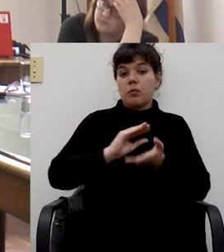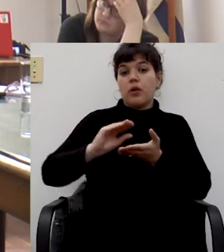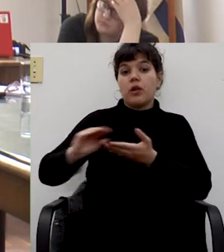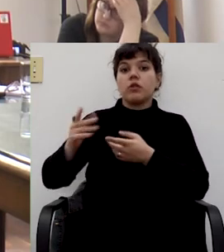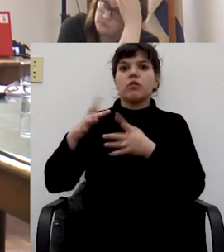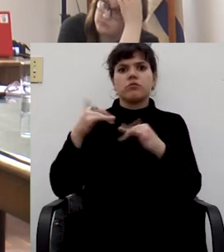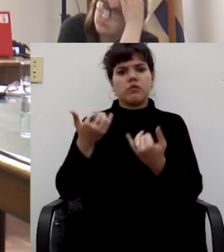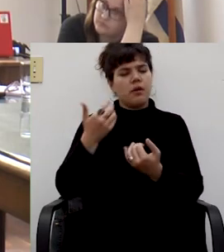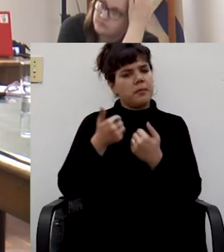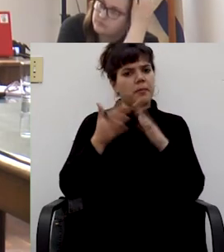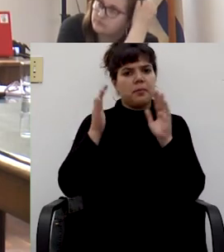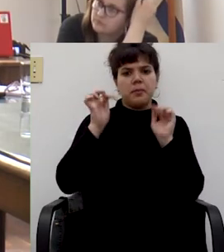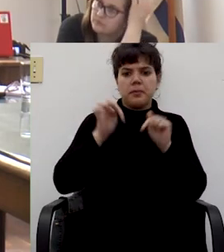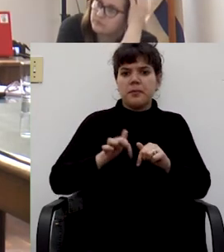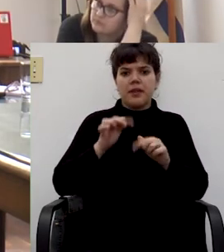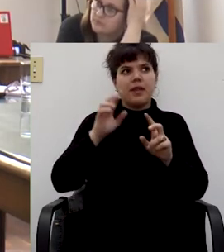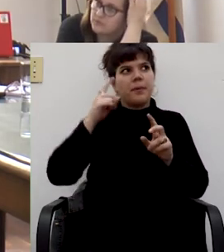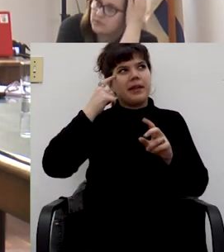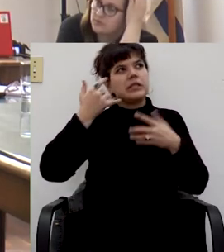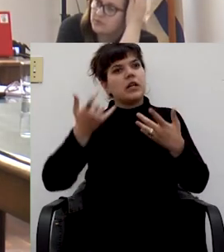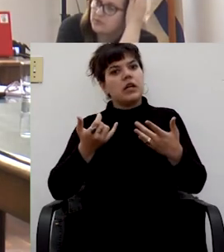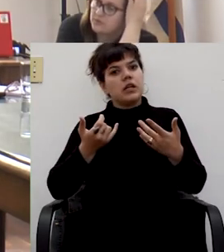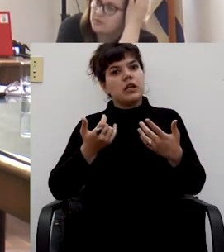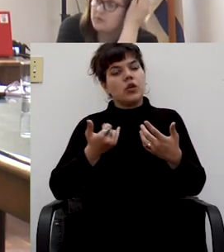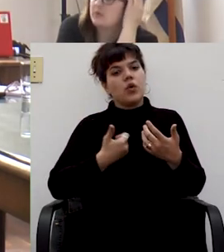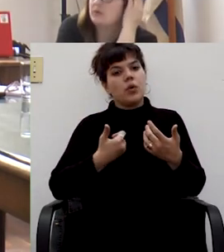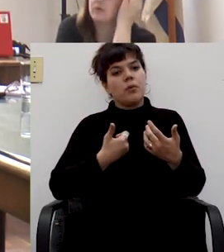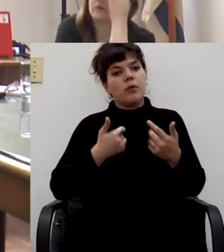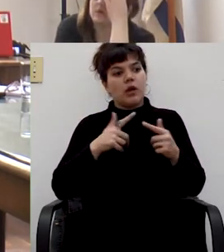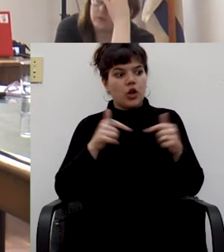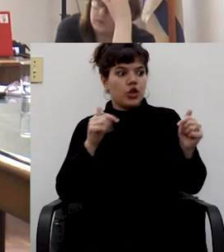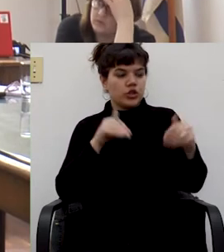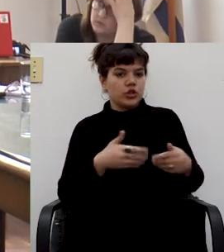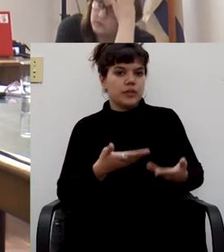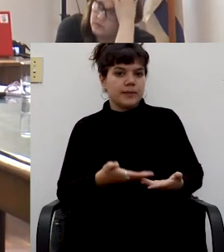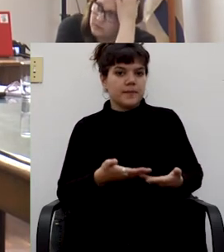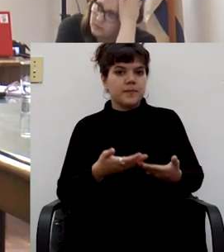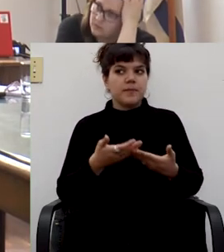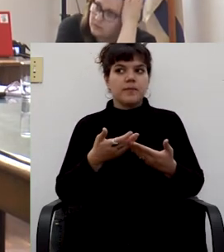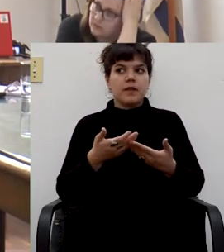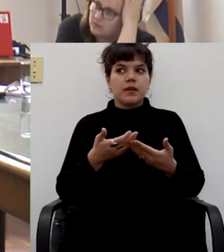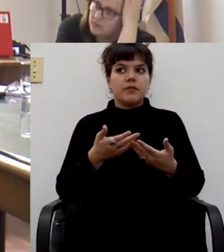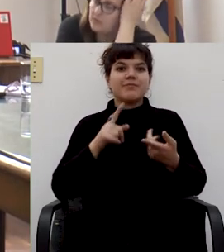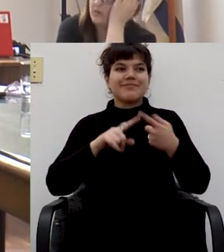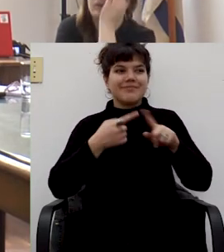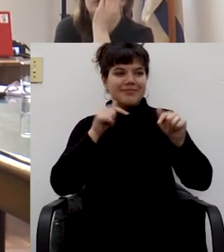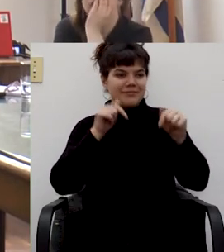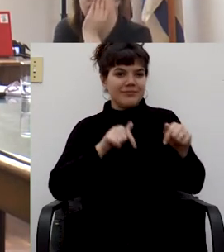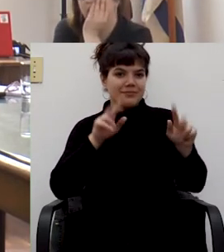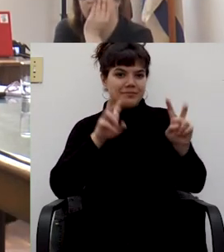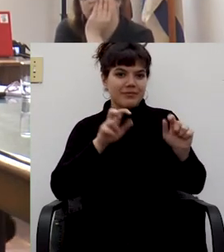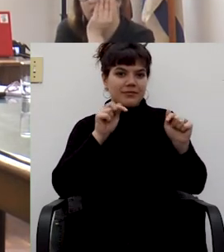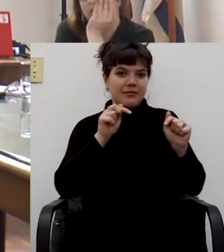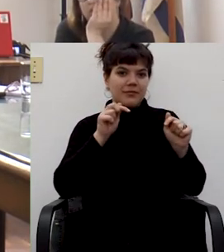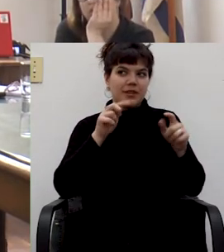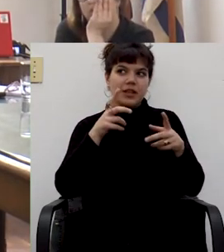partida que está destinada a pensar en estas cosas, ¿no? En relación a esto, los recursos para